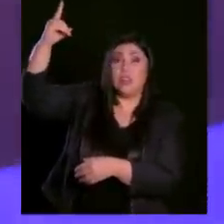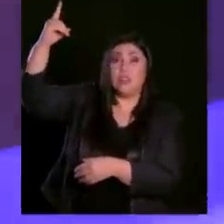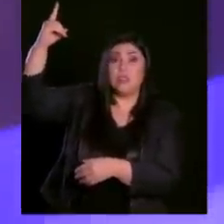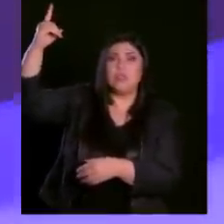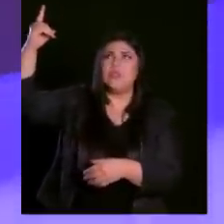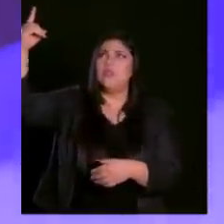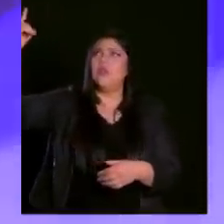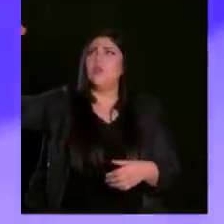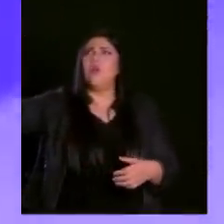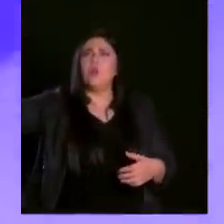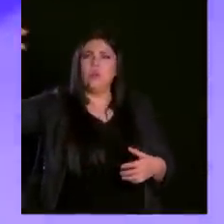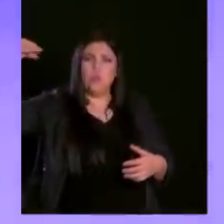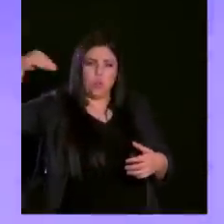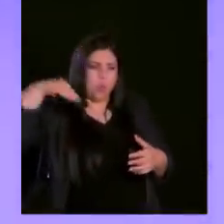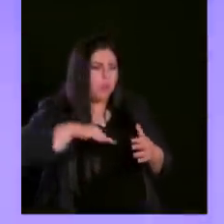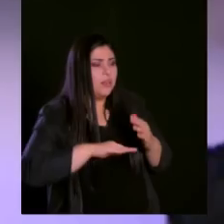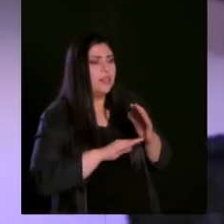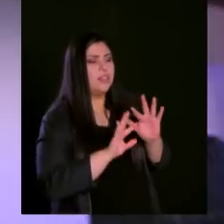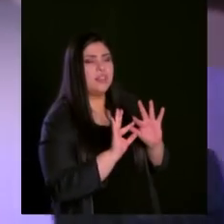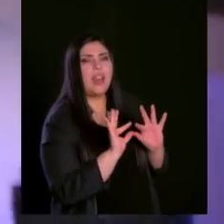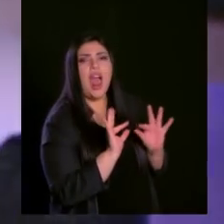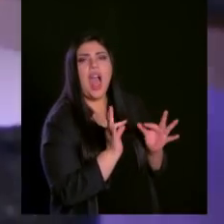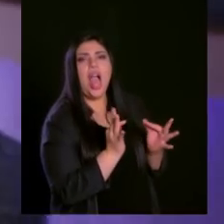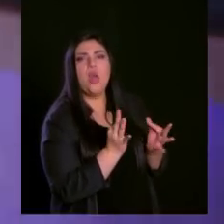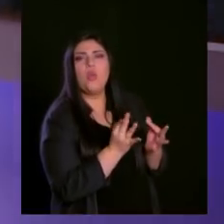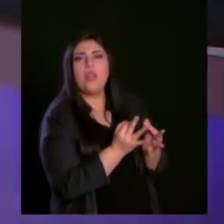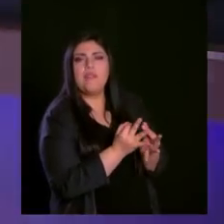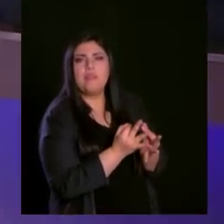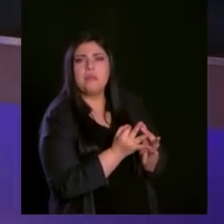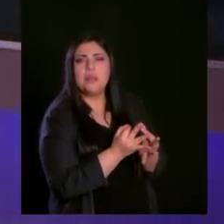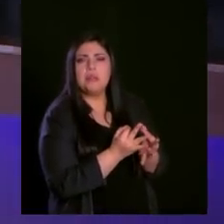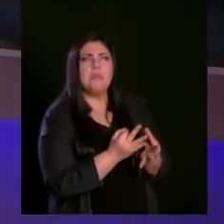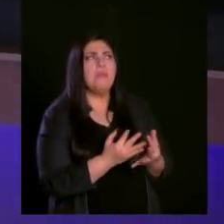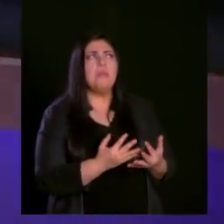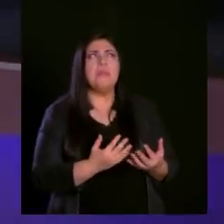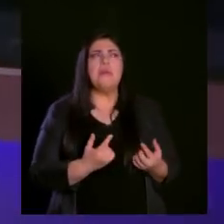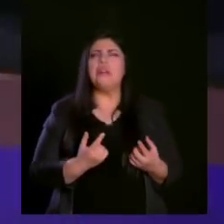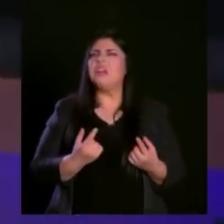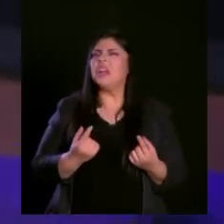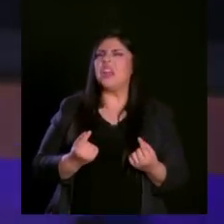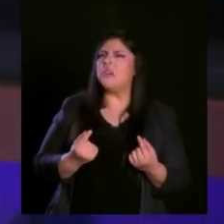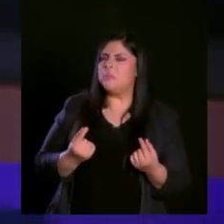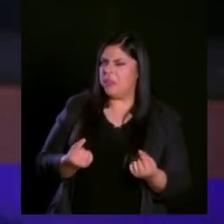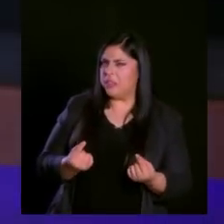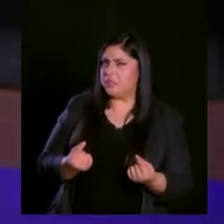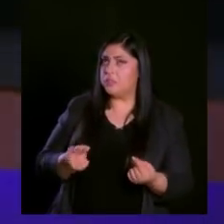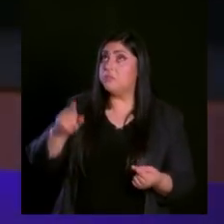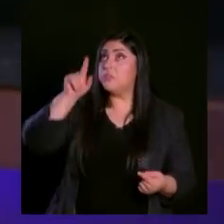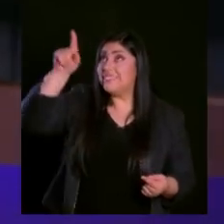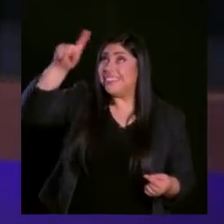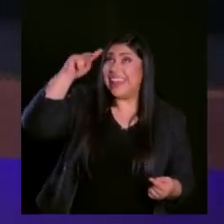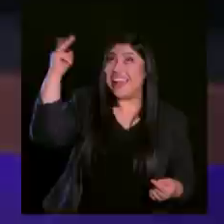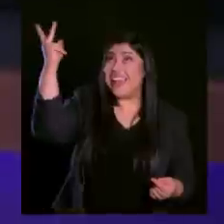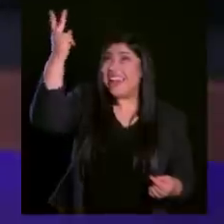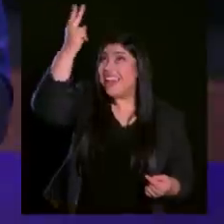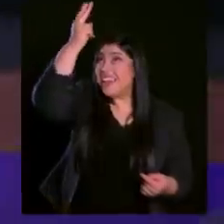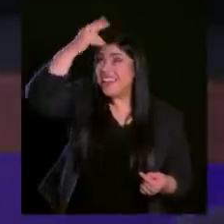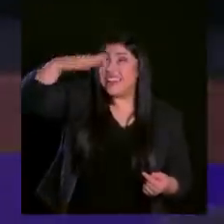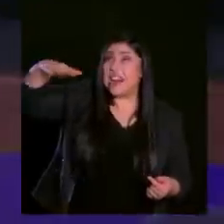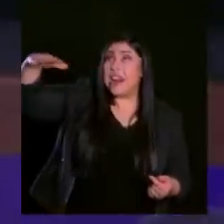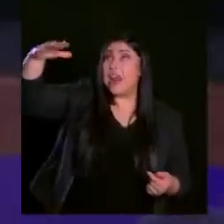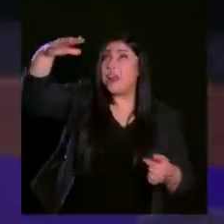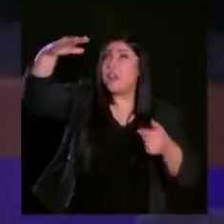Qué puede pasar piénselo analícelo si el reino de los cielos llega a mi casa Qué